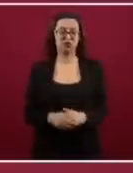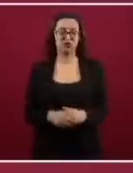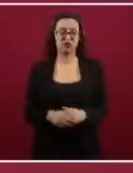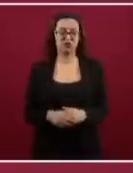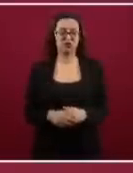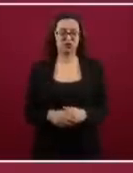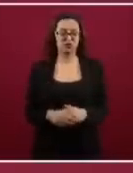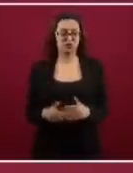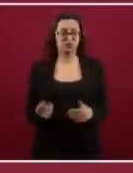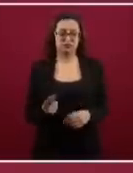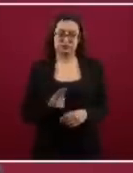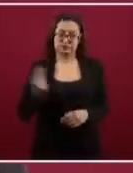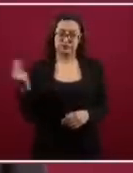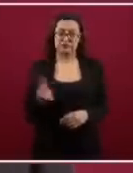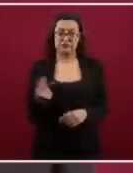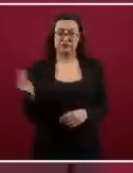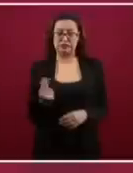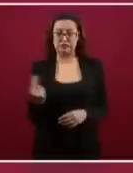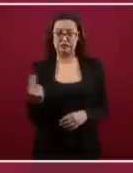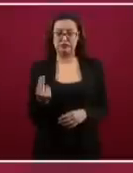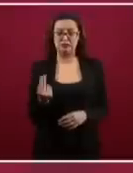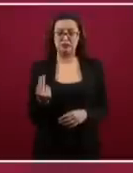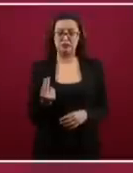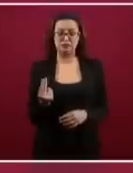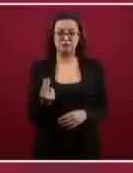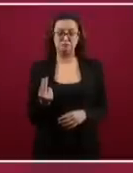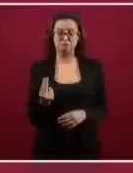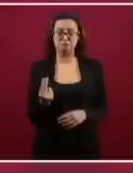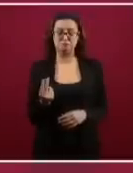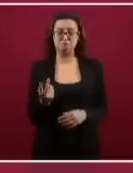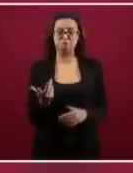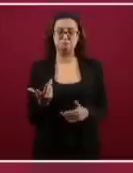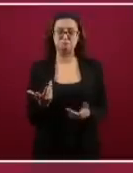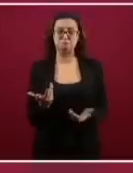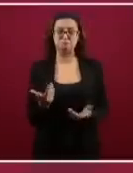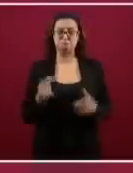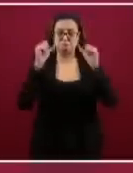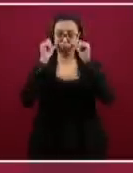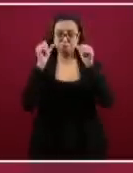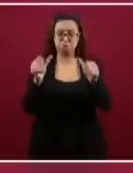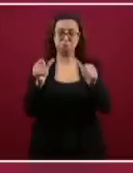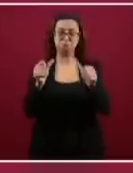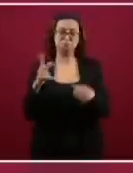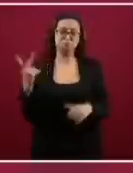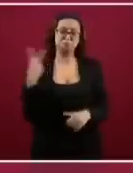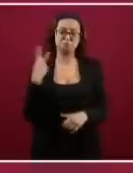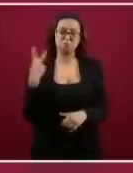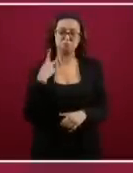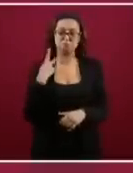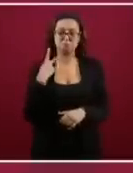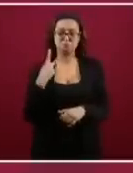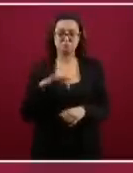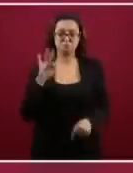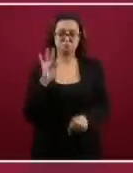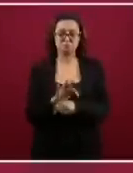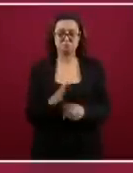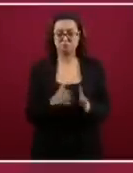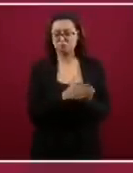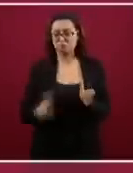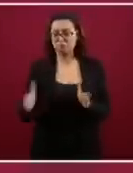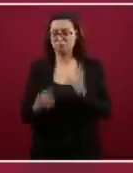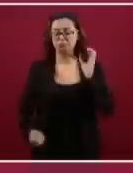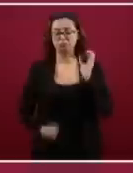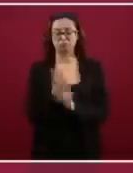que amerita la definición de la política de la nueva administración, del